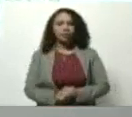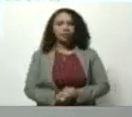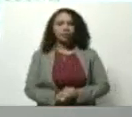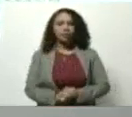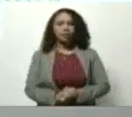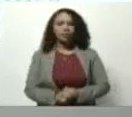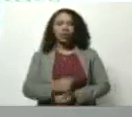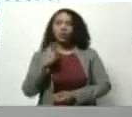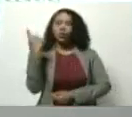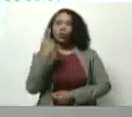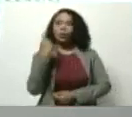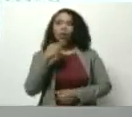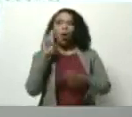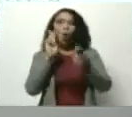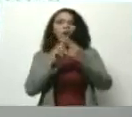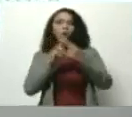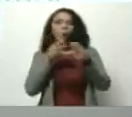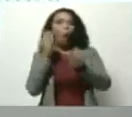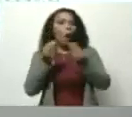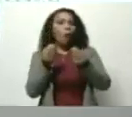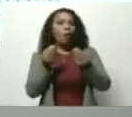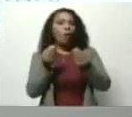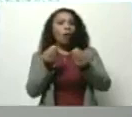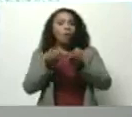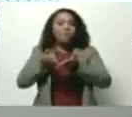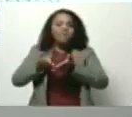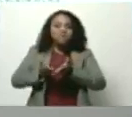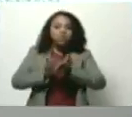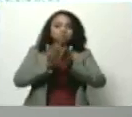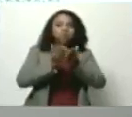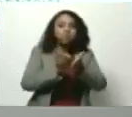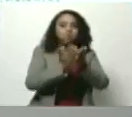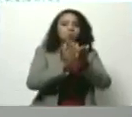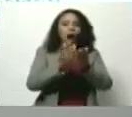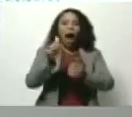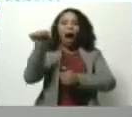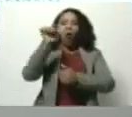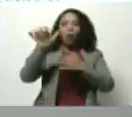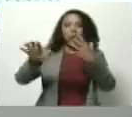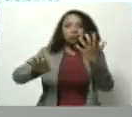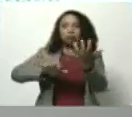solamente lo conocemos estamos navegando aguas tormentosas